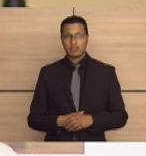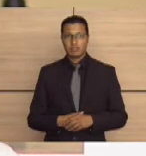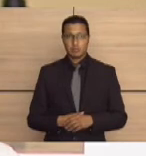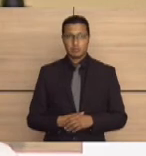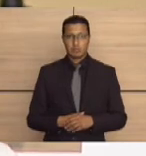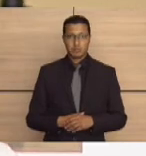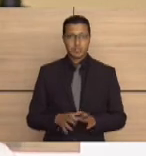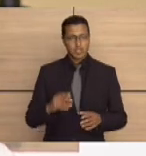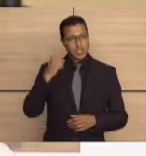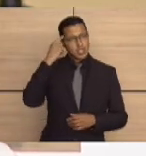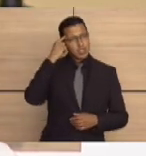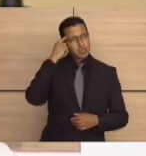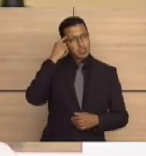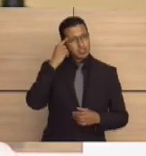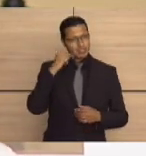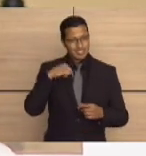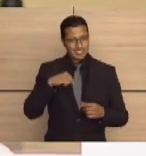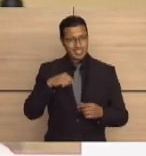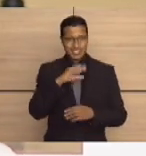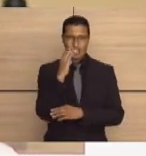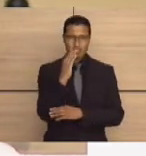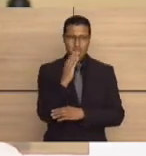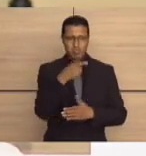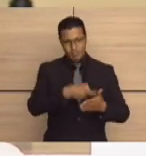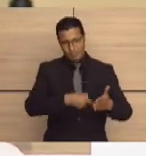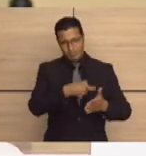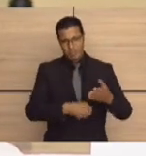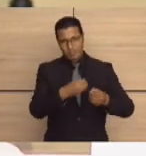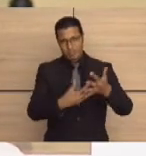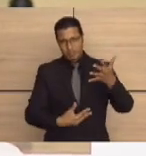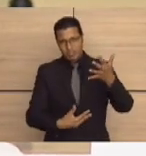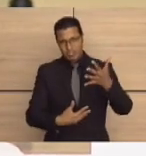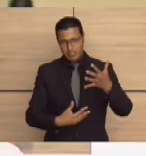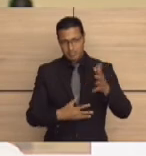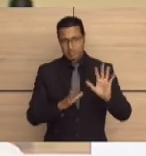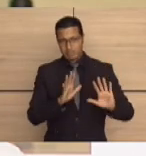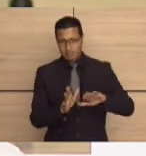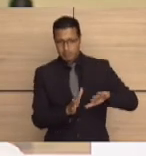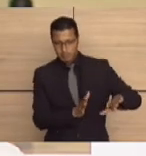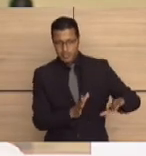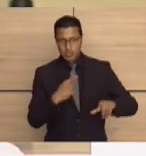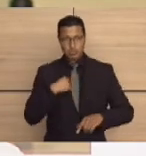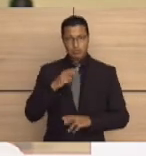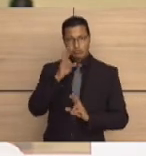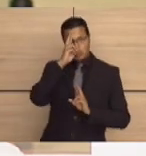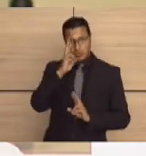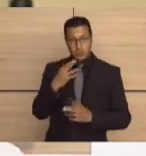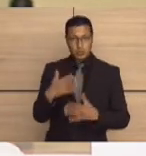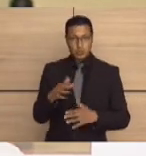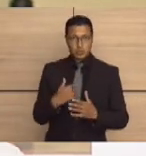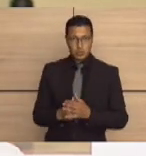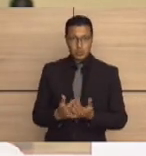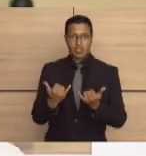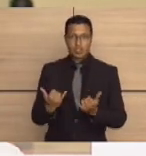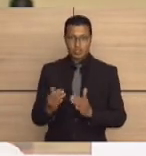Bueno, yo creería que a nivel de país debemos cambiar muchas cosas, pero también debemos reconocer que en este momento estamos llevando